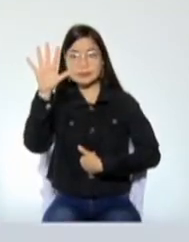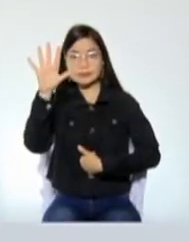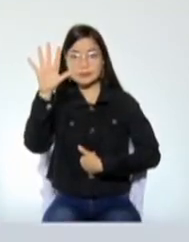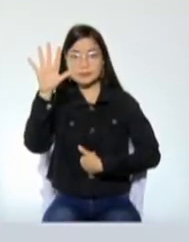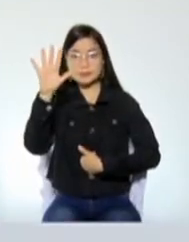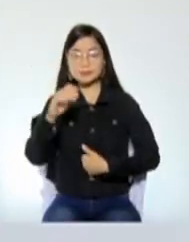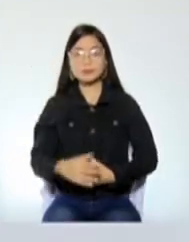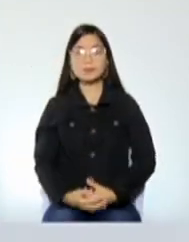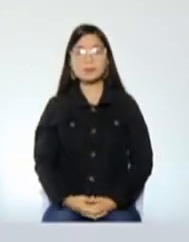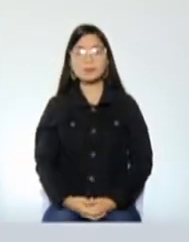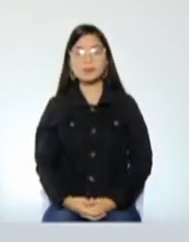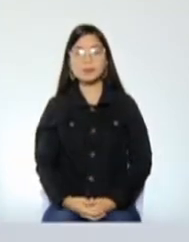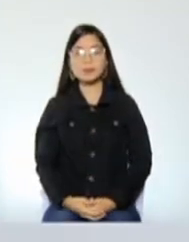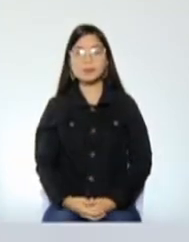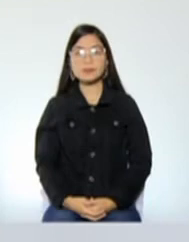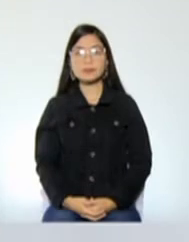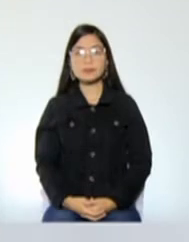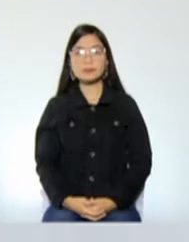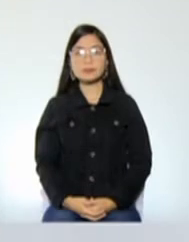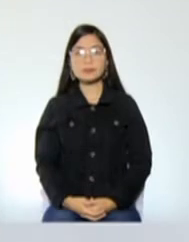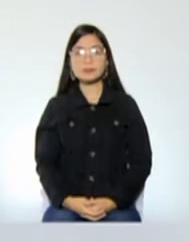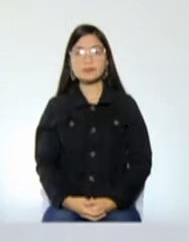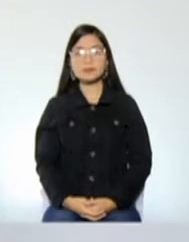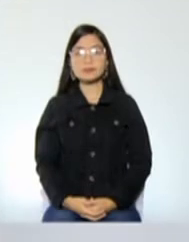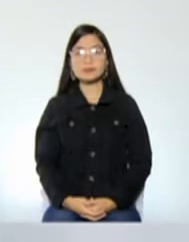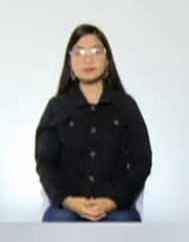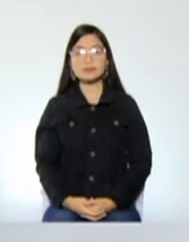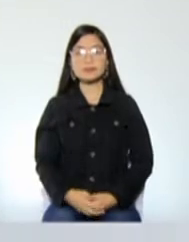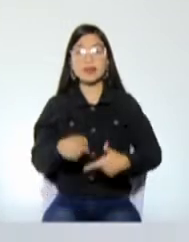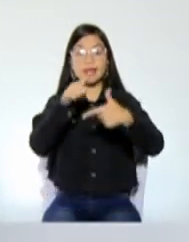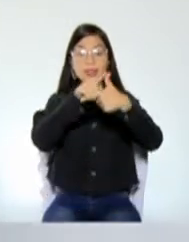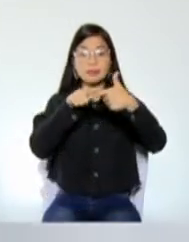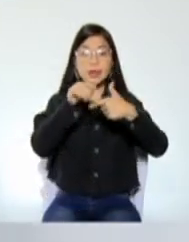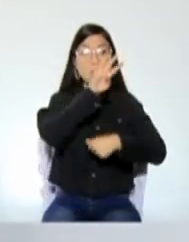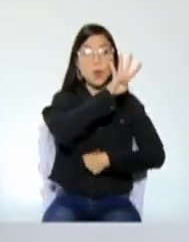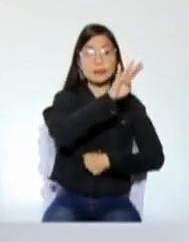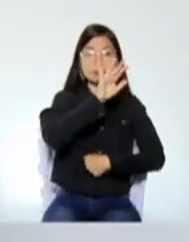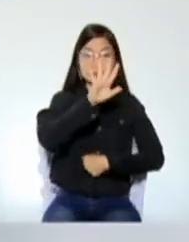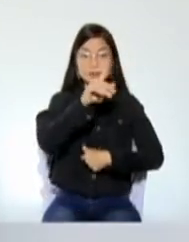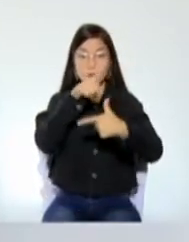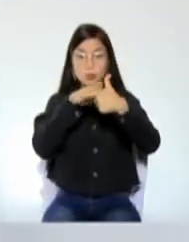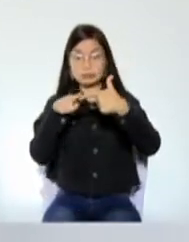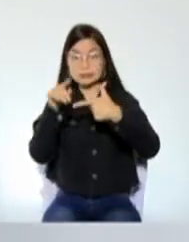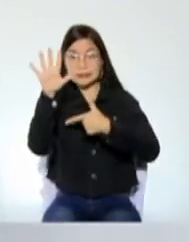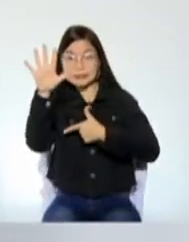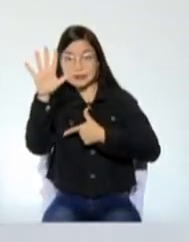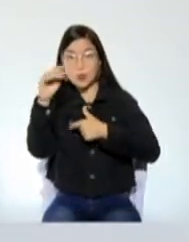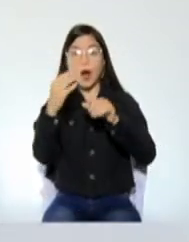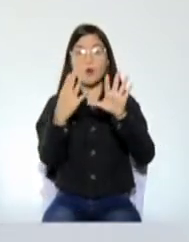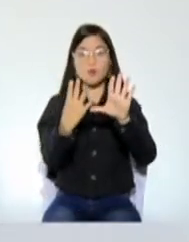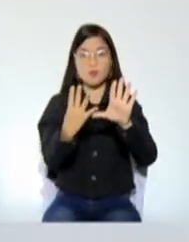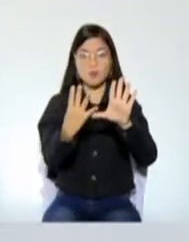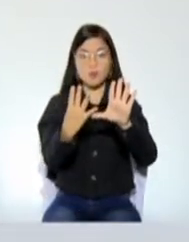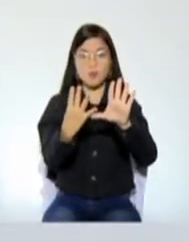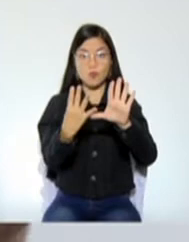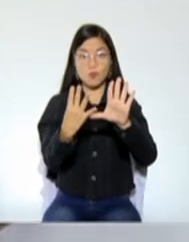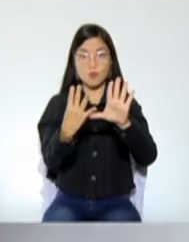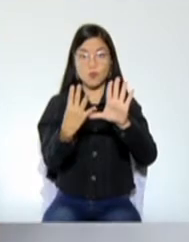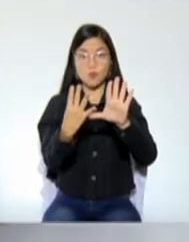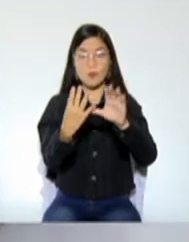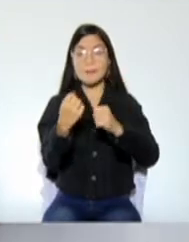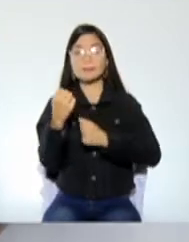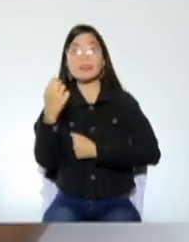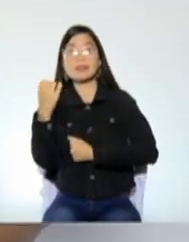Cuando dividimos entre 5, vemos que 5, al dividir 45 entre 5, nos va a dar 9. 9 es múltiplo